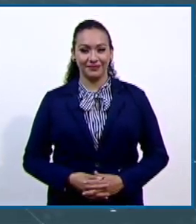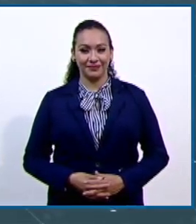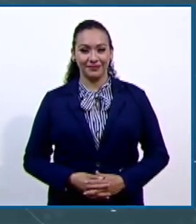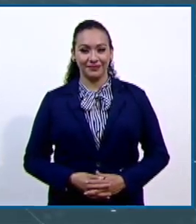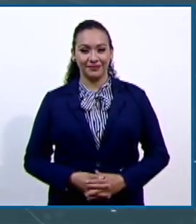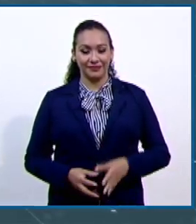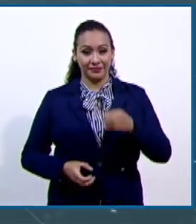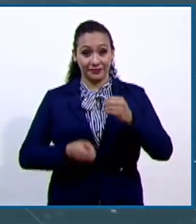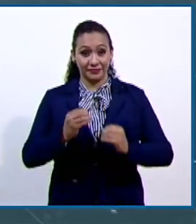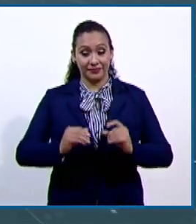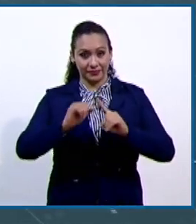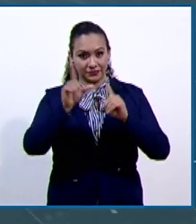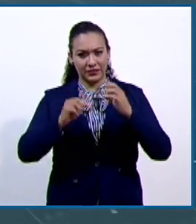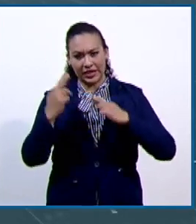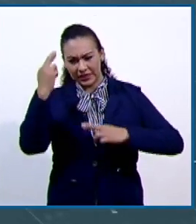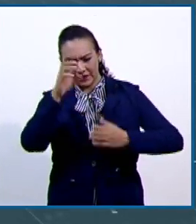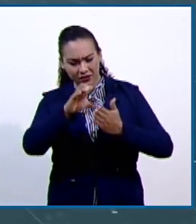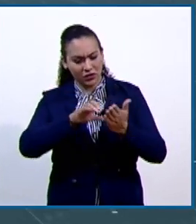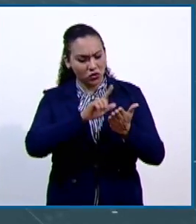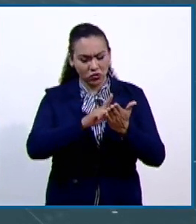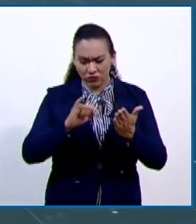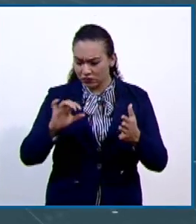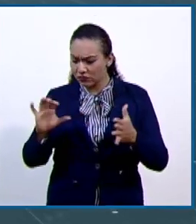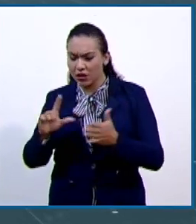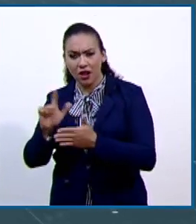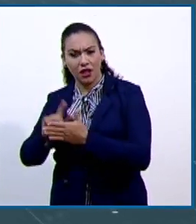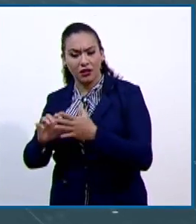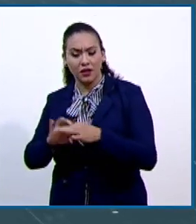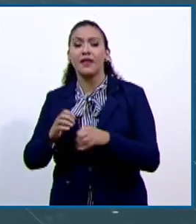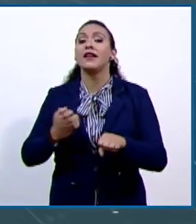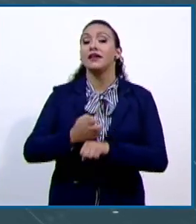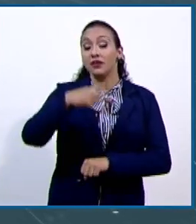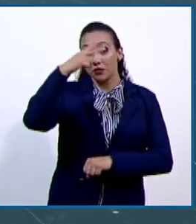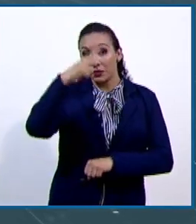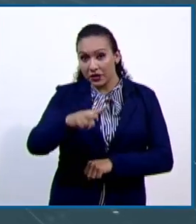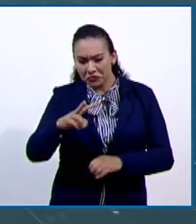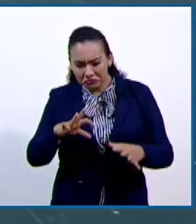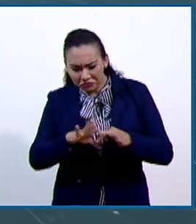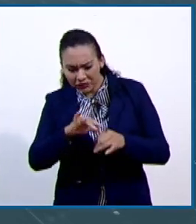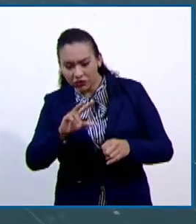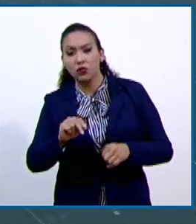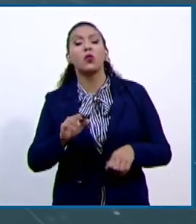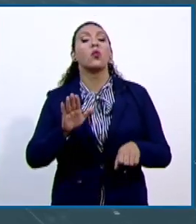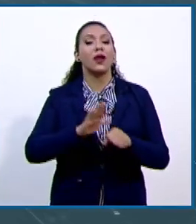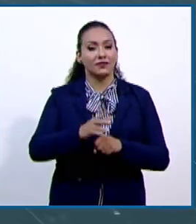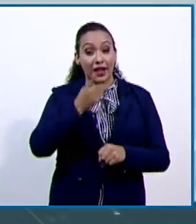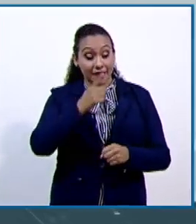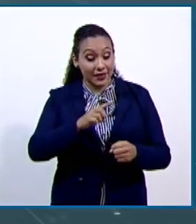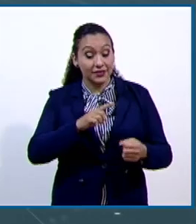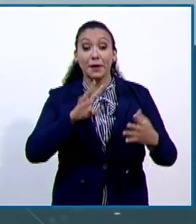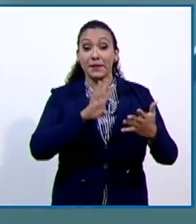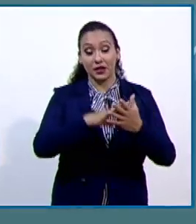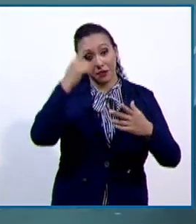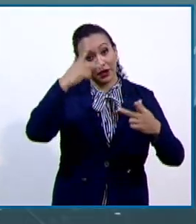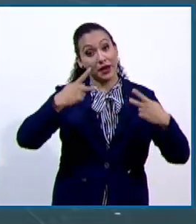La Corte revisó la constitucionalidad de disposición del Estado de México que establece la prisión vitalicia.